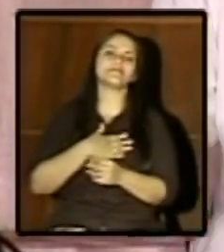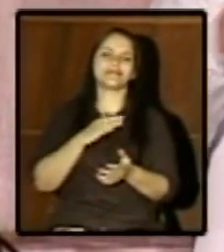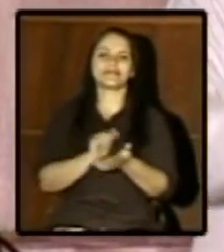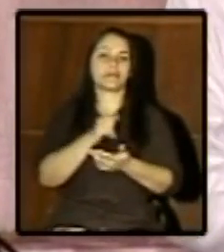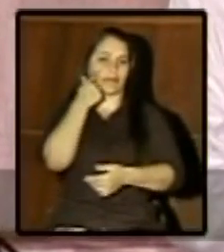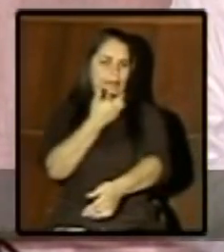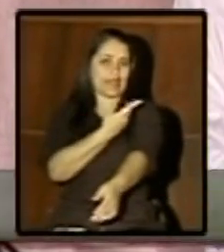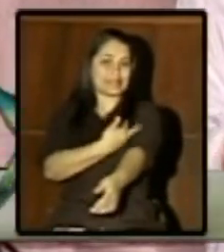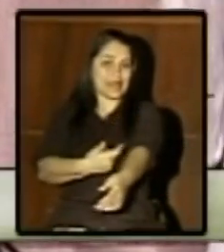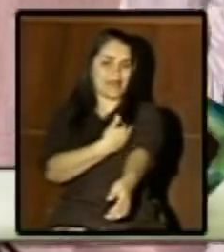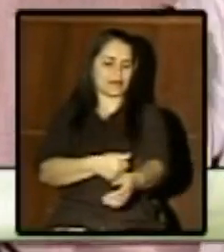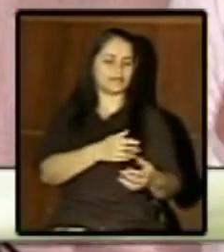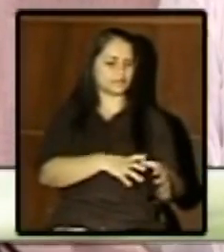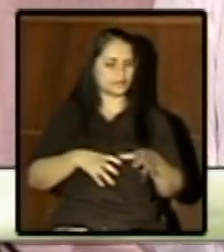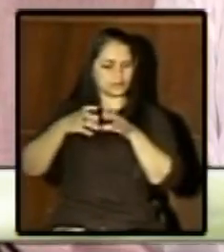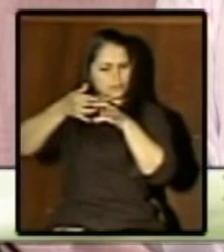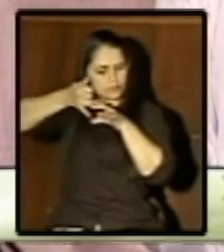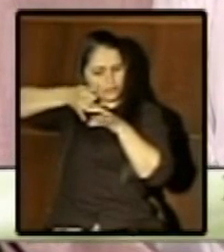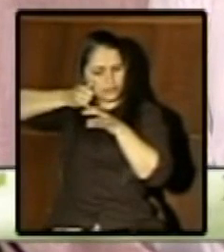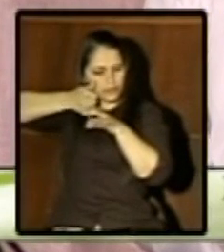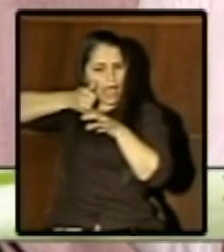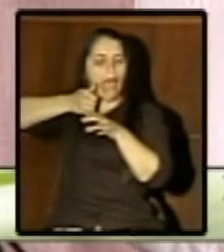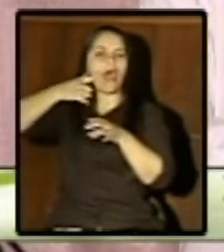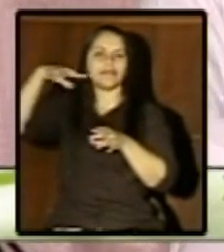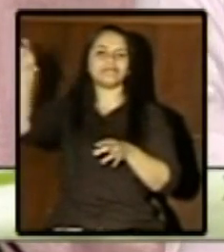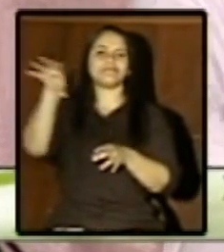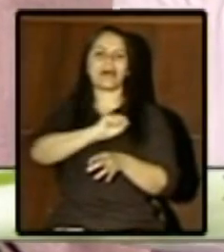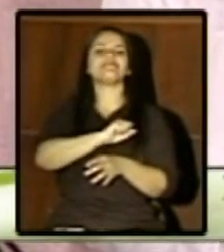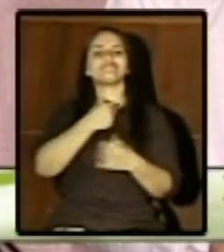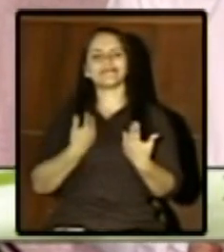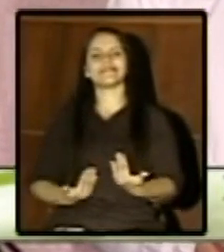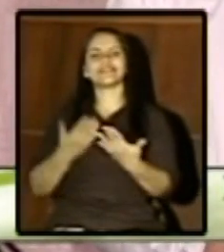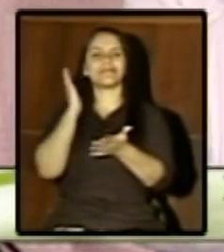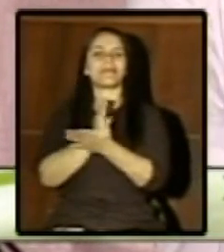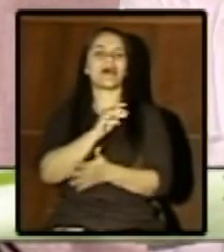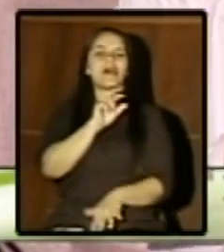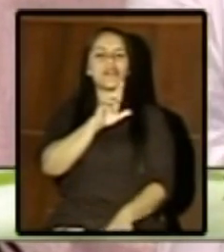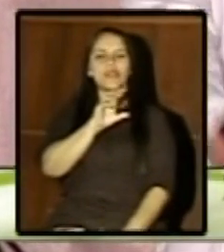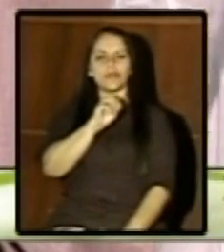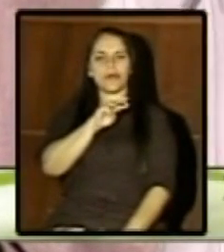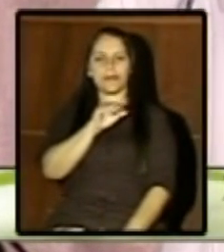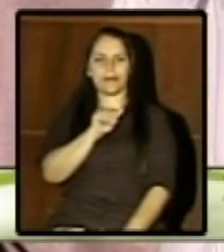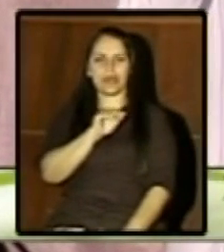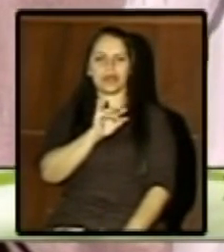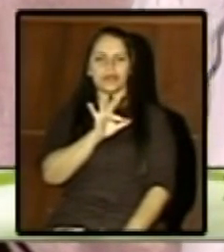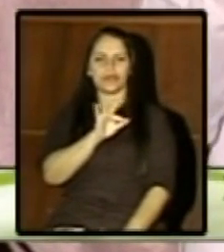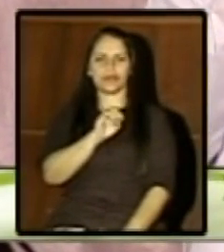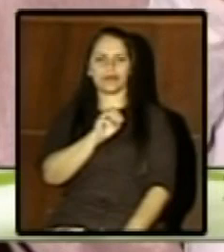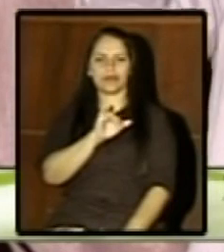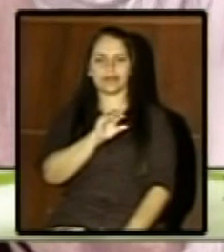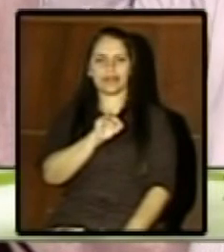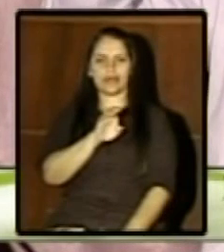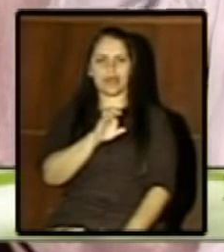una hora, que es una característica clínica diferente. Y hay un examen en la sangre que nos puede ayudar a decir si este paciente tiene o no